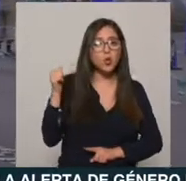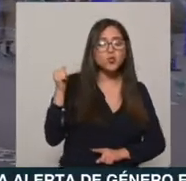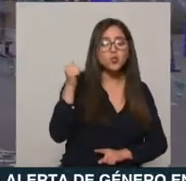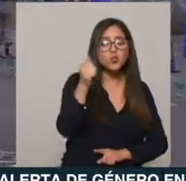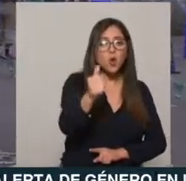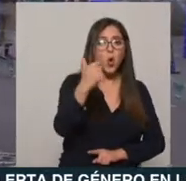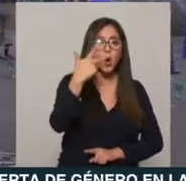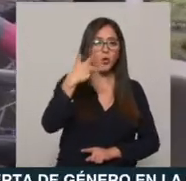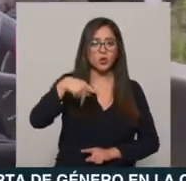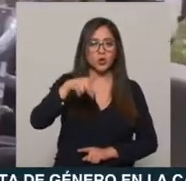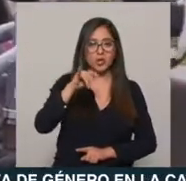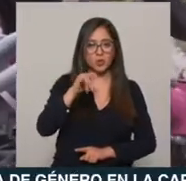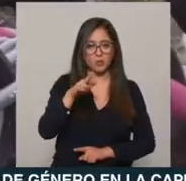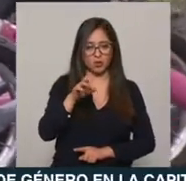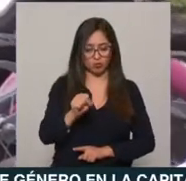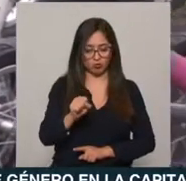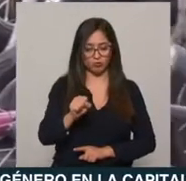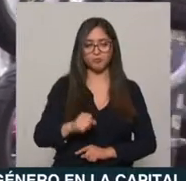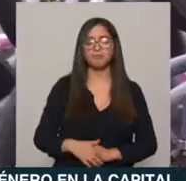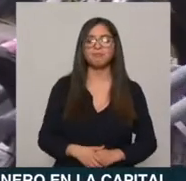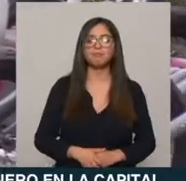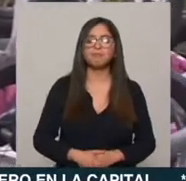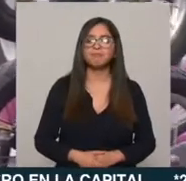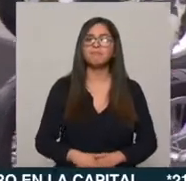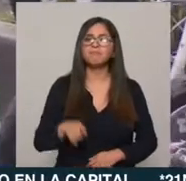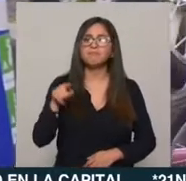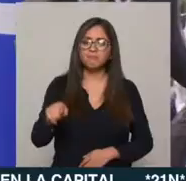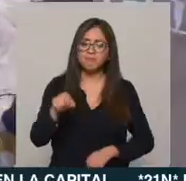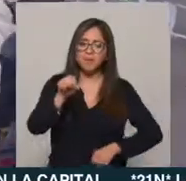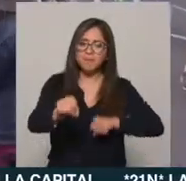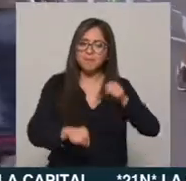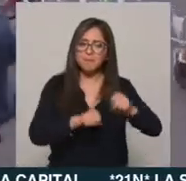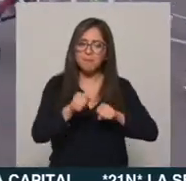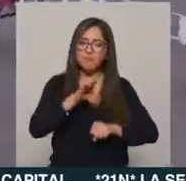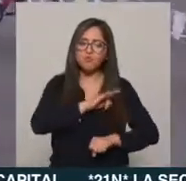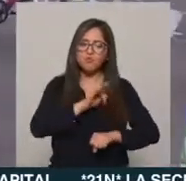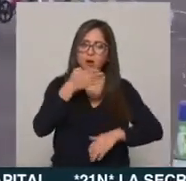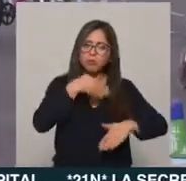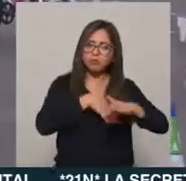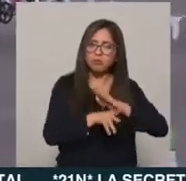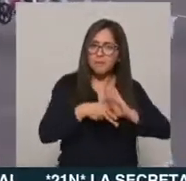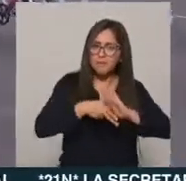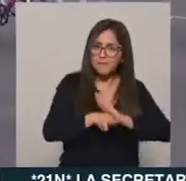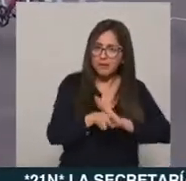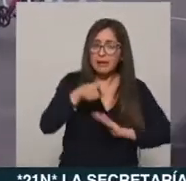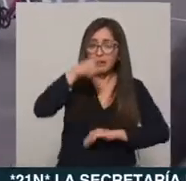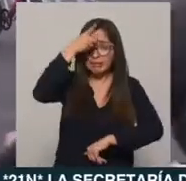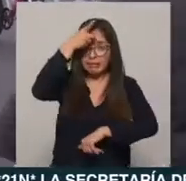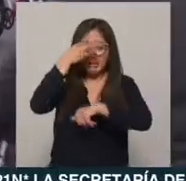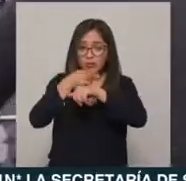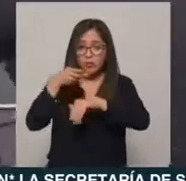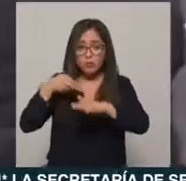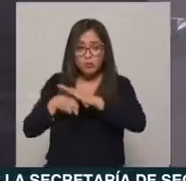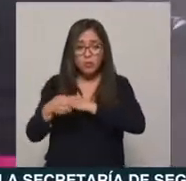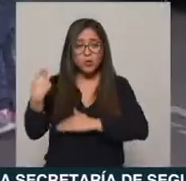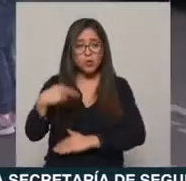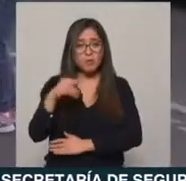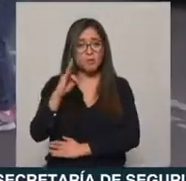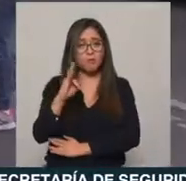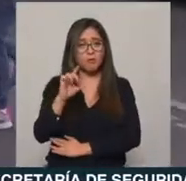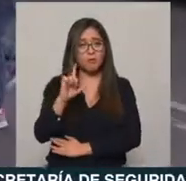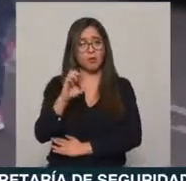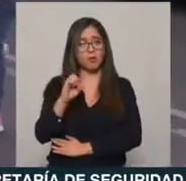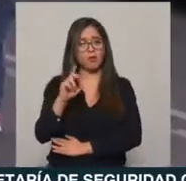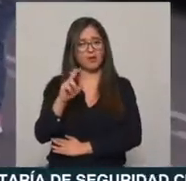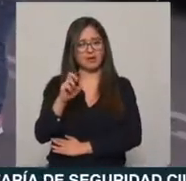de 8 kilómetros. Respecto a la entrada de bicicletas al metro, la directora de este sistema de transporte, Florencia Serranía,